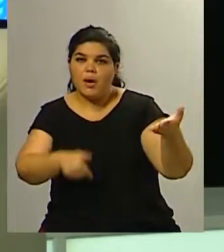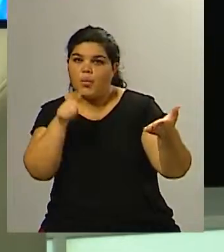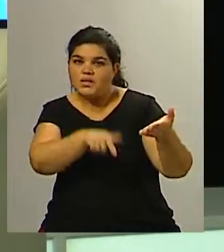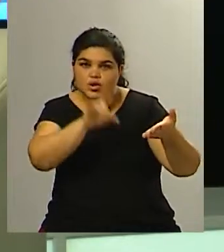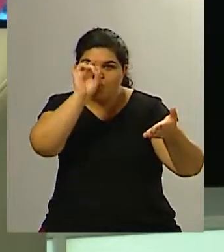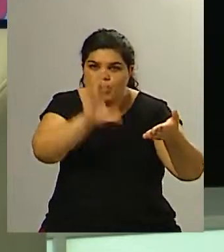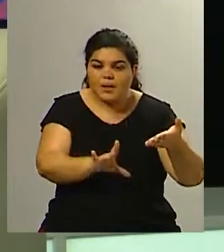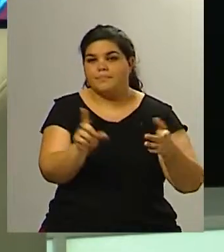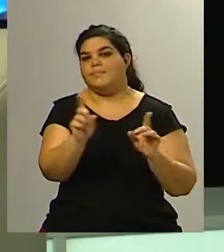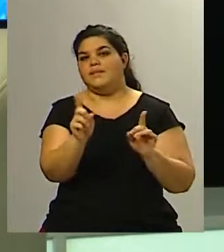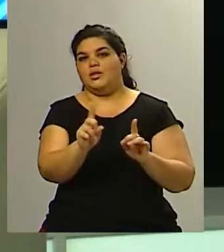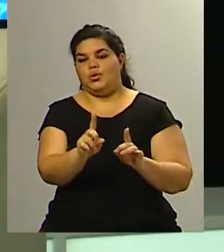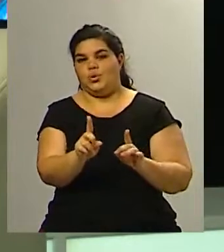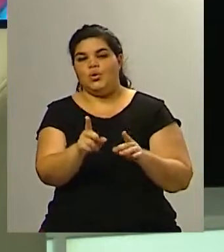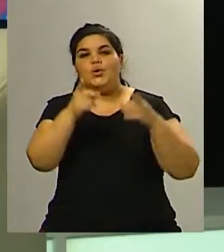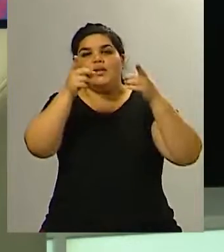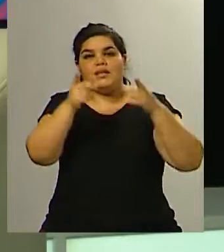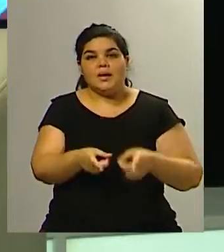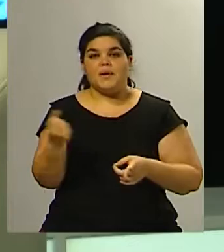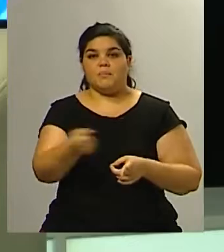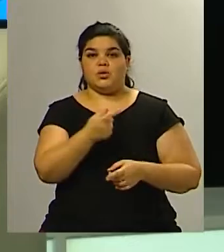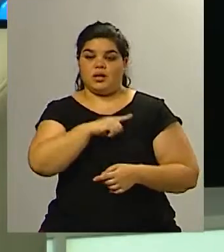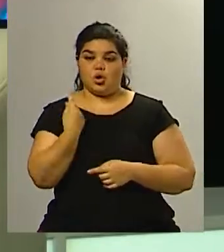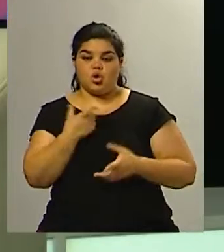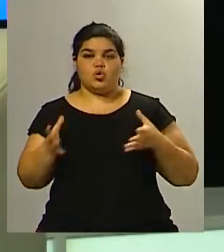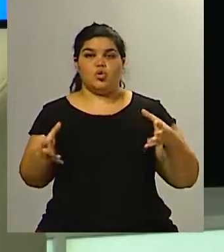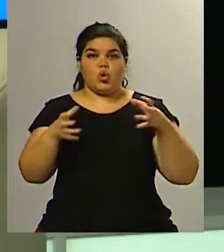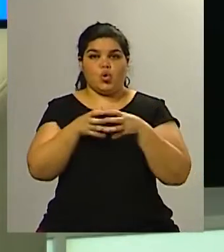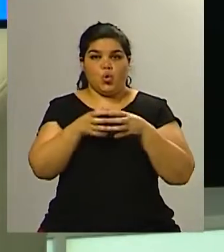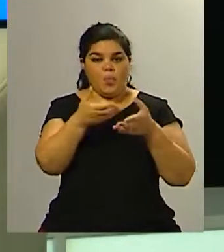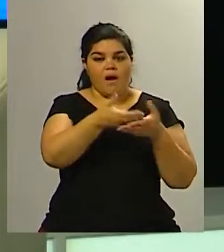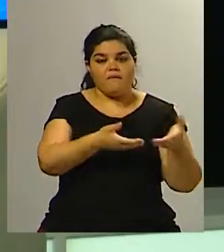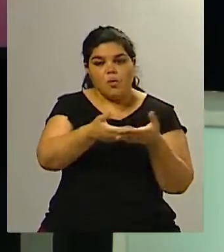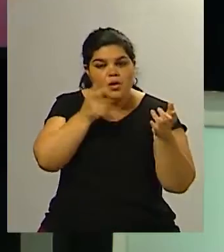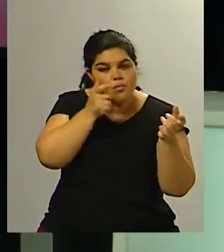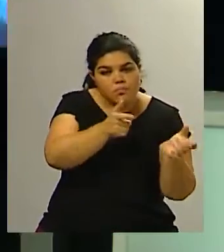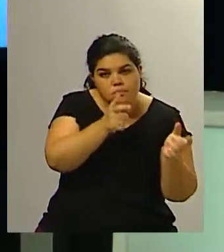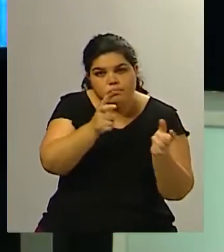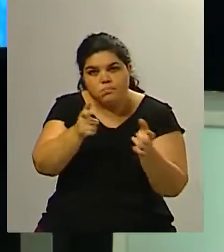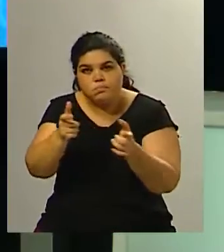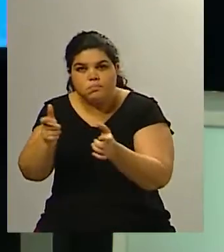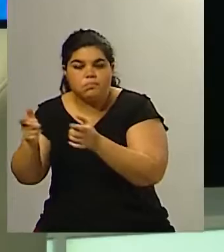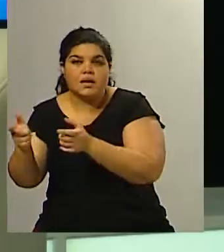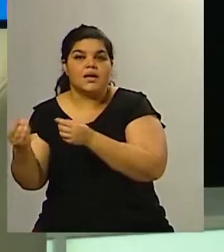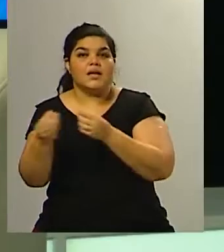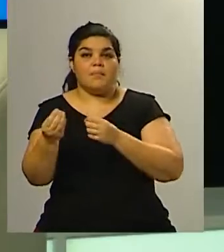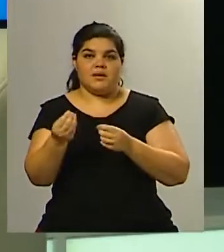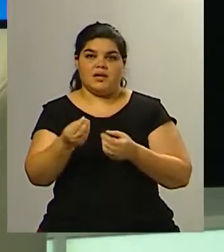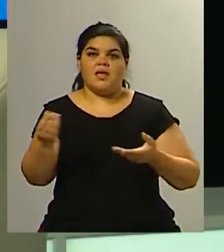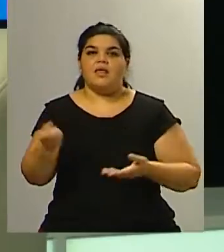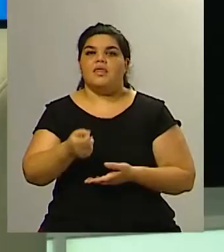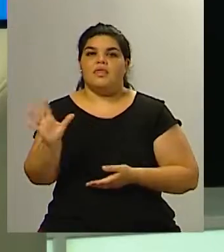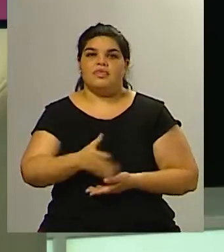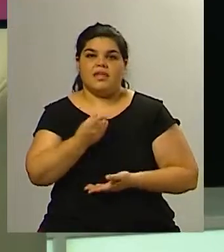también a partir de las evaluaciones de monitoreo que nosotros vamos realizando de cada uno de los programas que la Dirección General de Escuela lleva